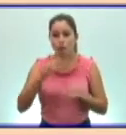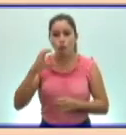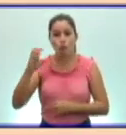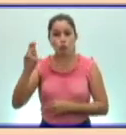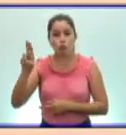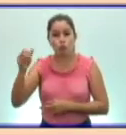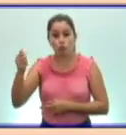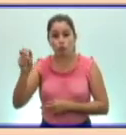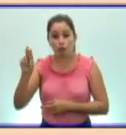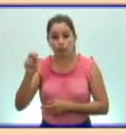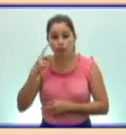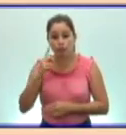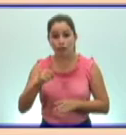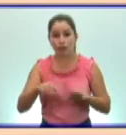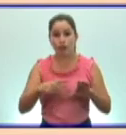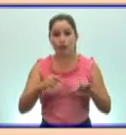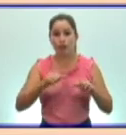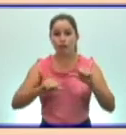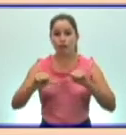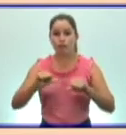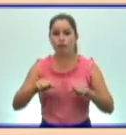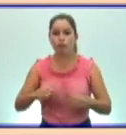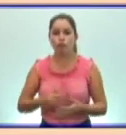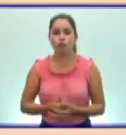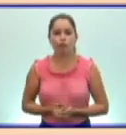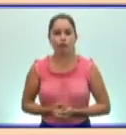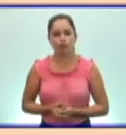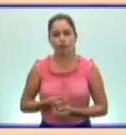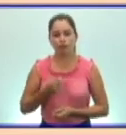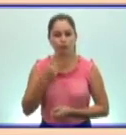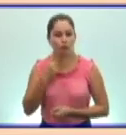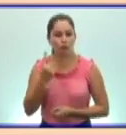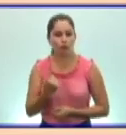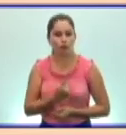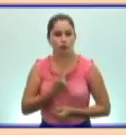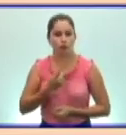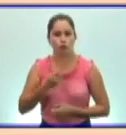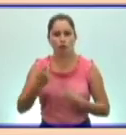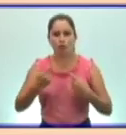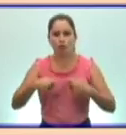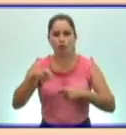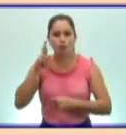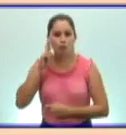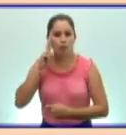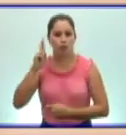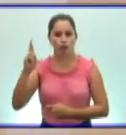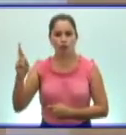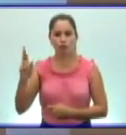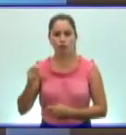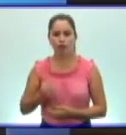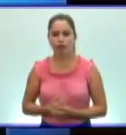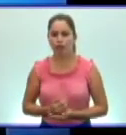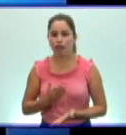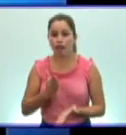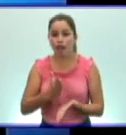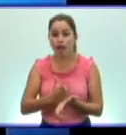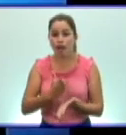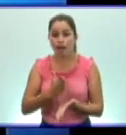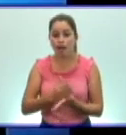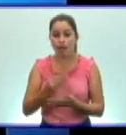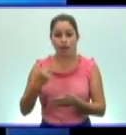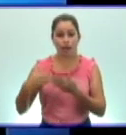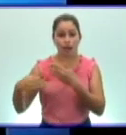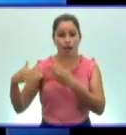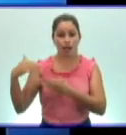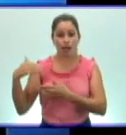las disoluciones. Ahora bien, nosotros debemos recordar de la clase